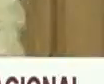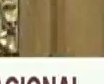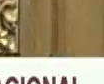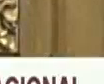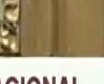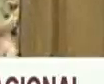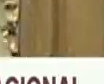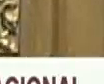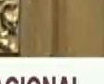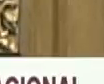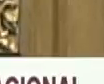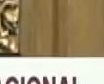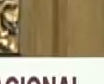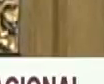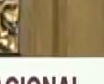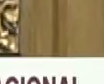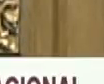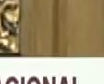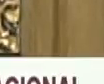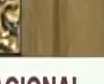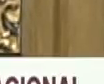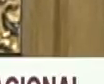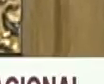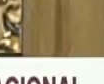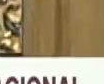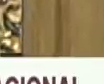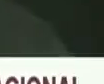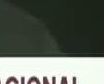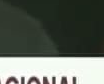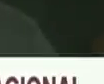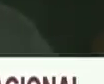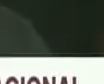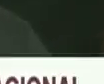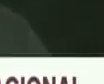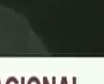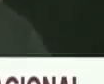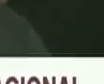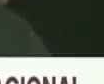de música, de arte, de cultura.